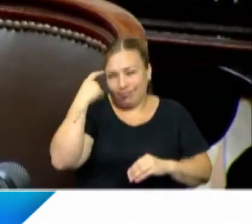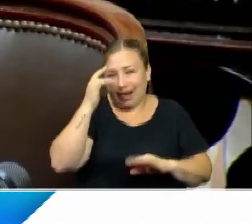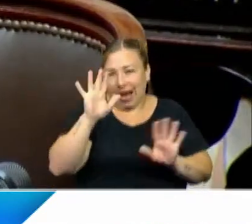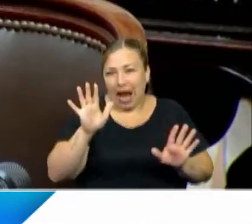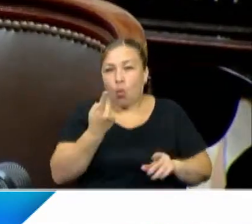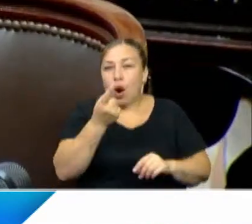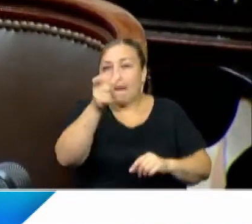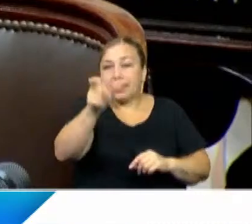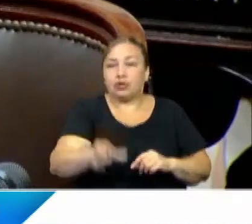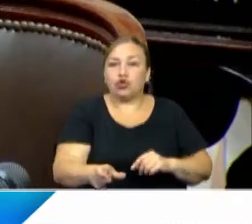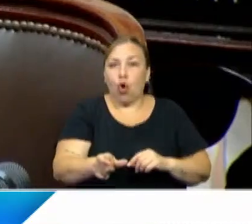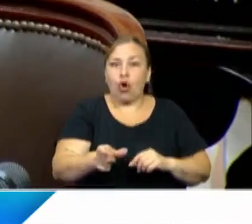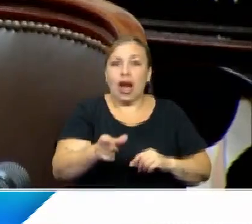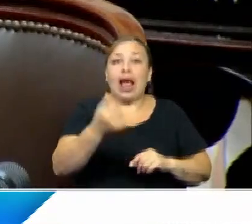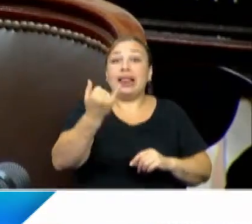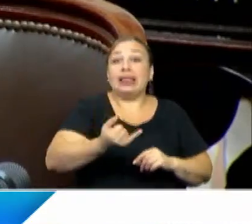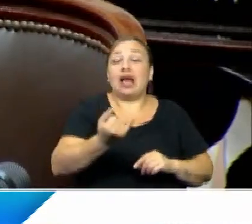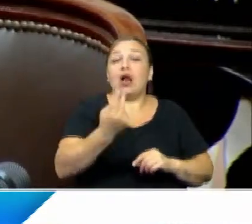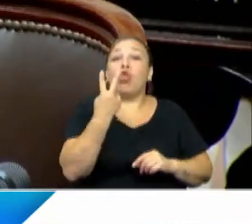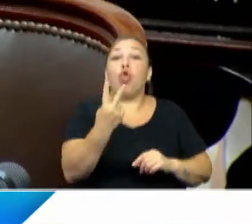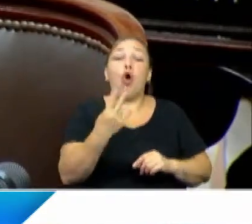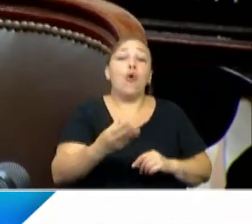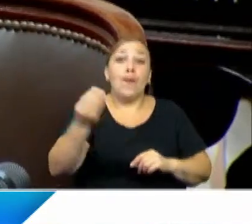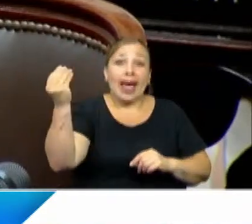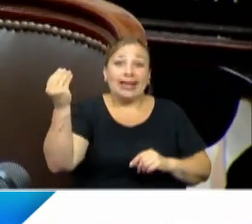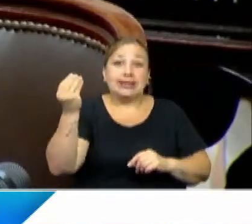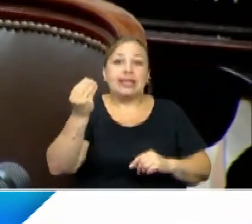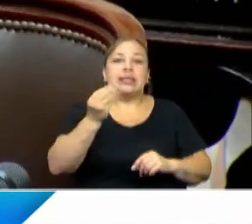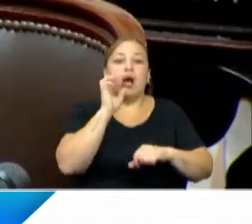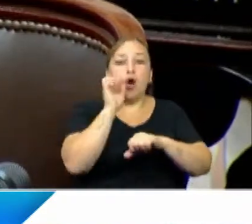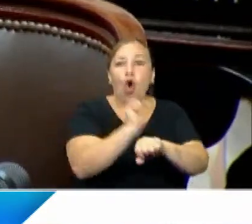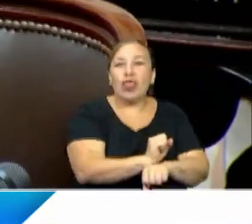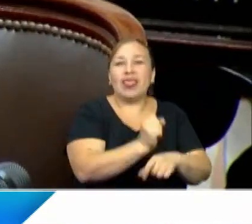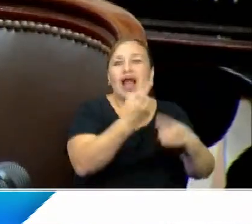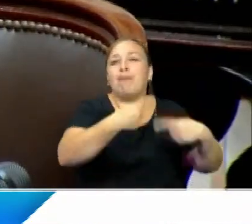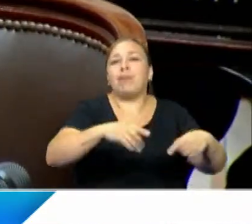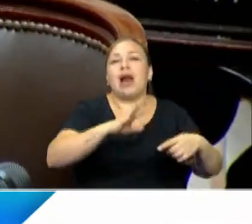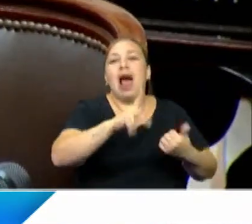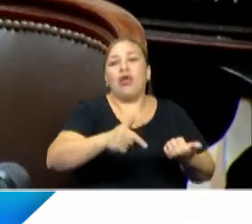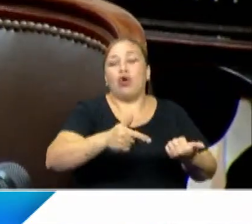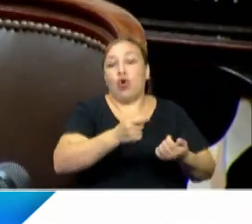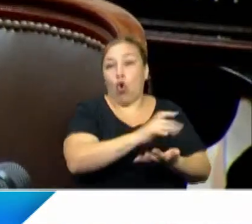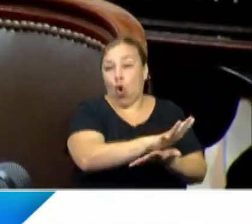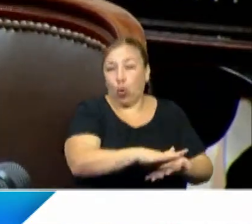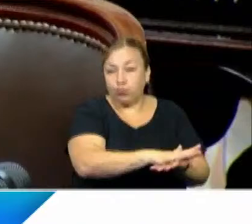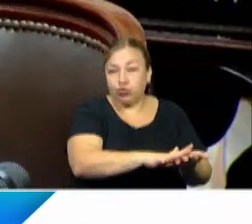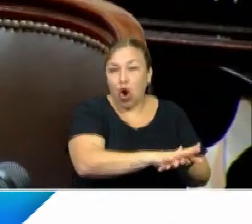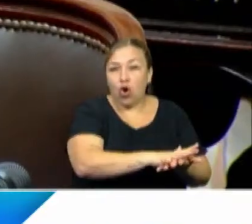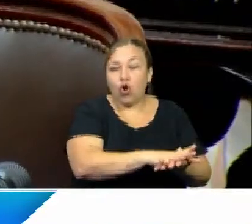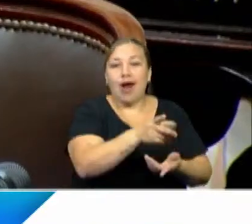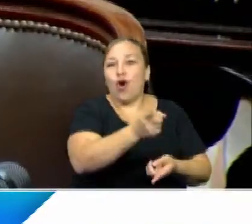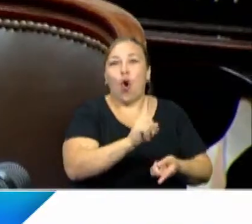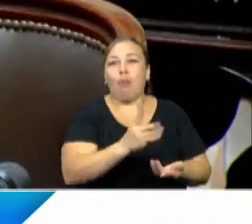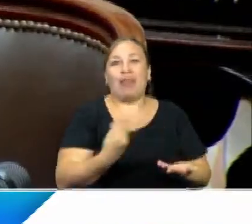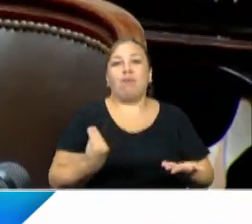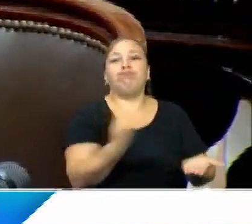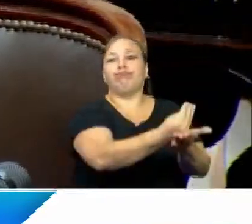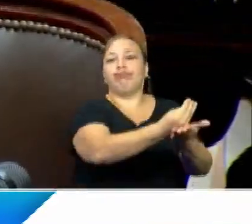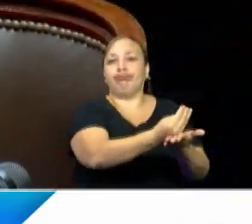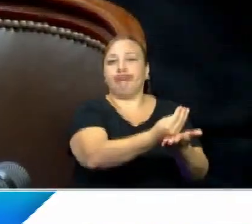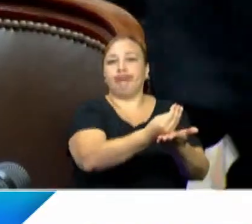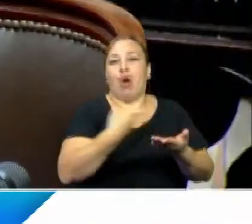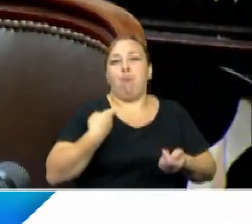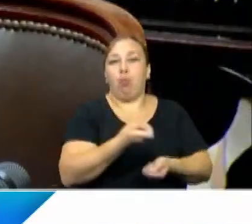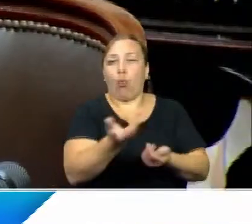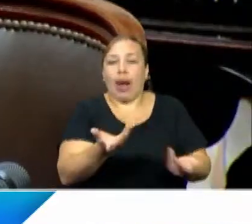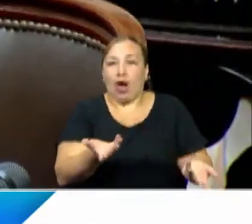persona que ha sido 2 veces condenada por delitos de corrupción no puede ocupar un cargo público.